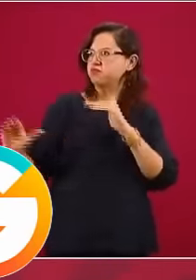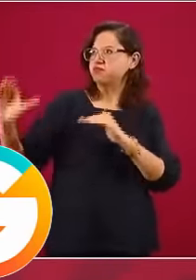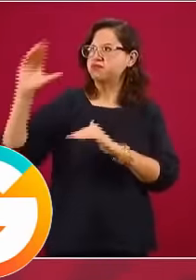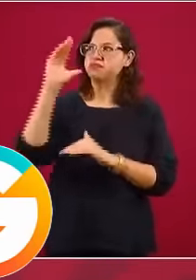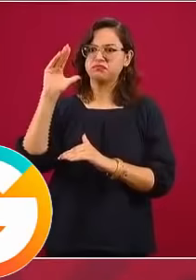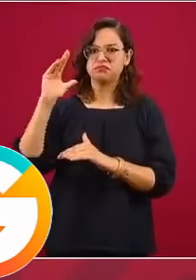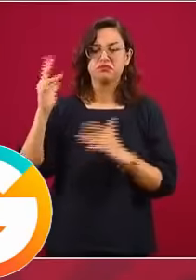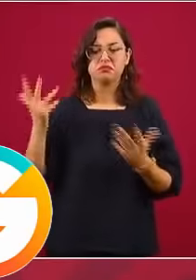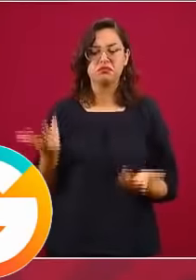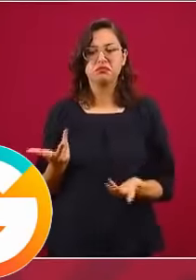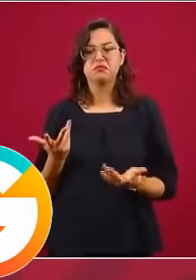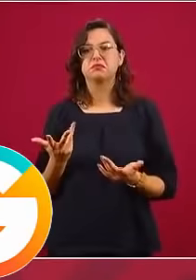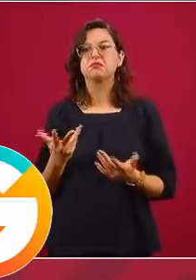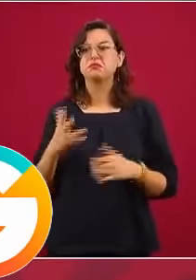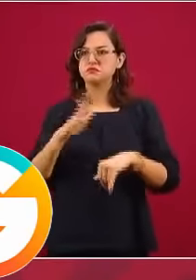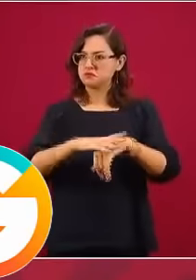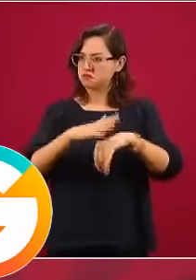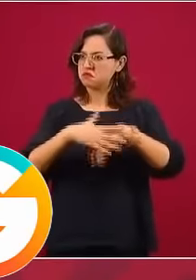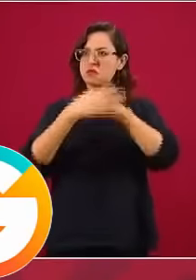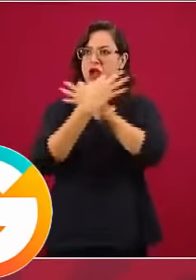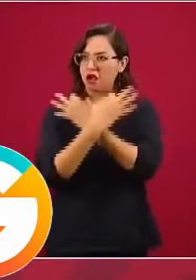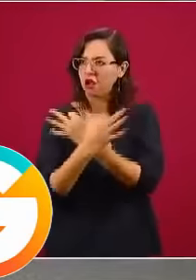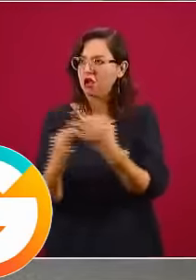sale a informar.